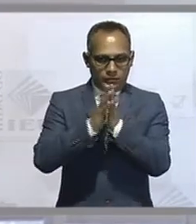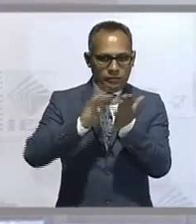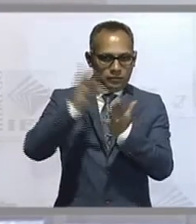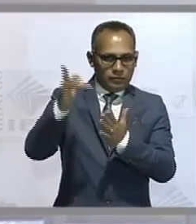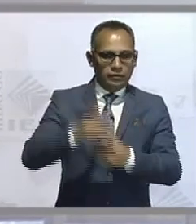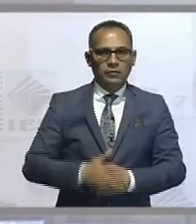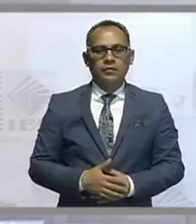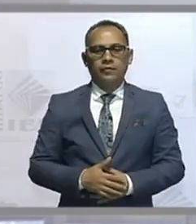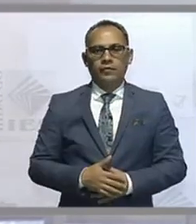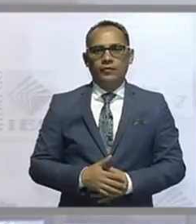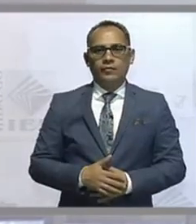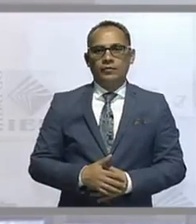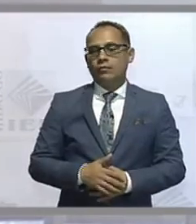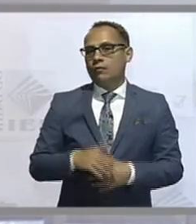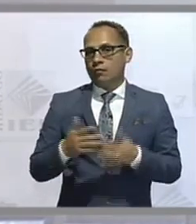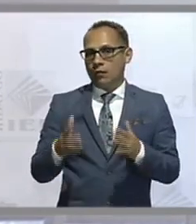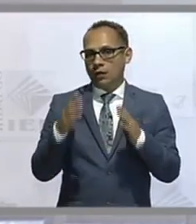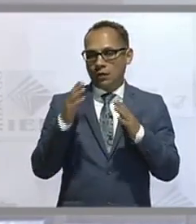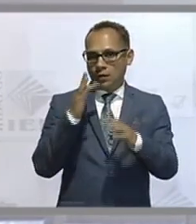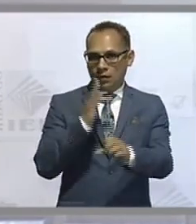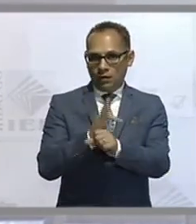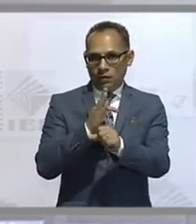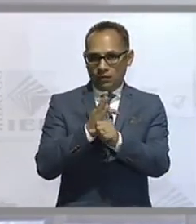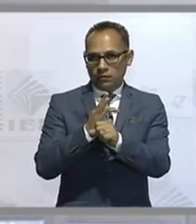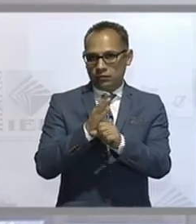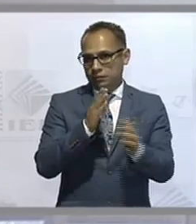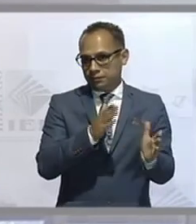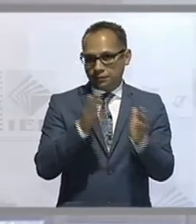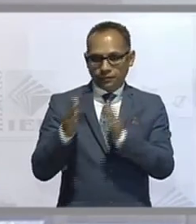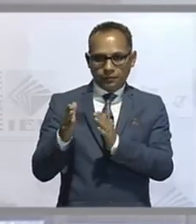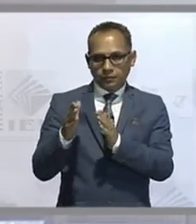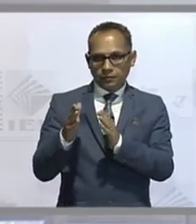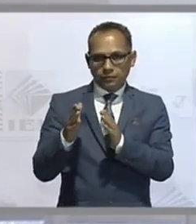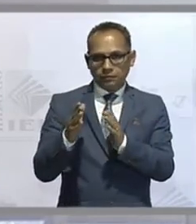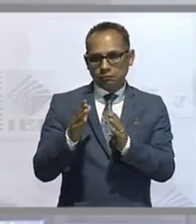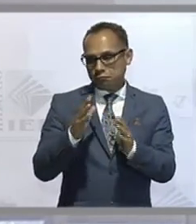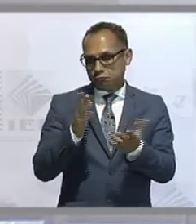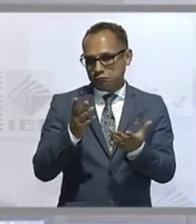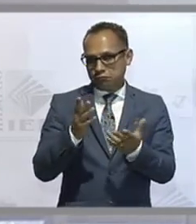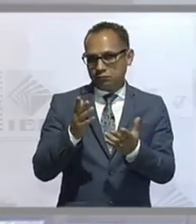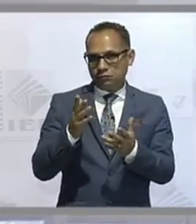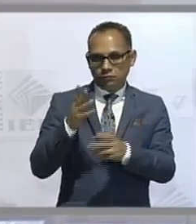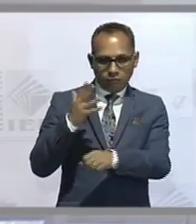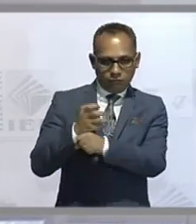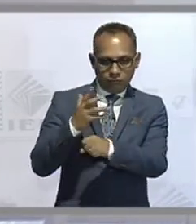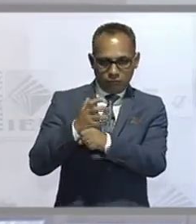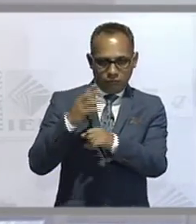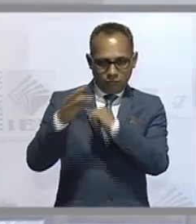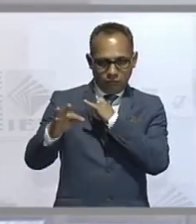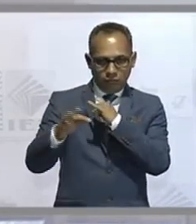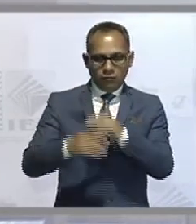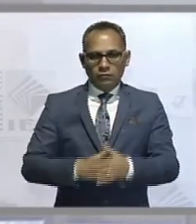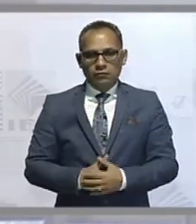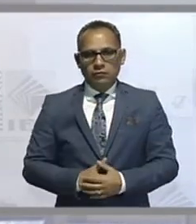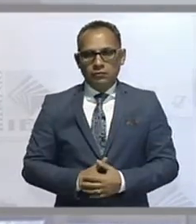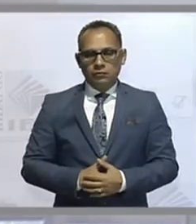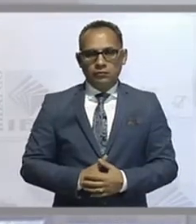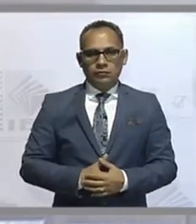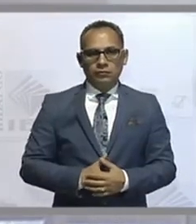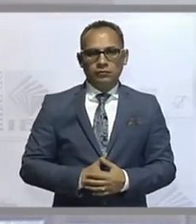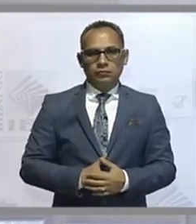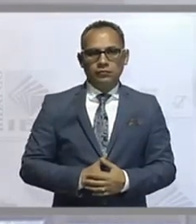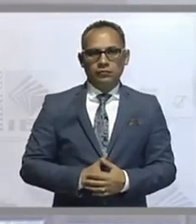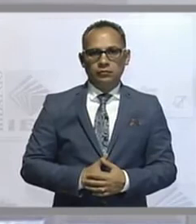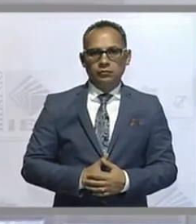intervención damos por concluida la cuarta ronda y doy paso a la quinta y última ronda entramos así a